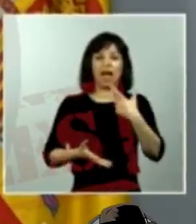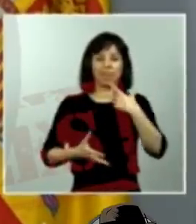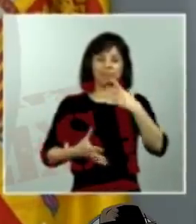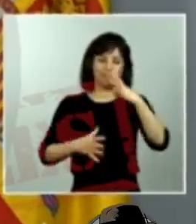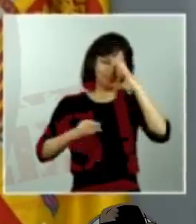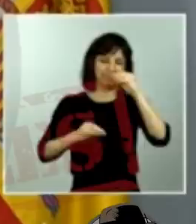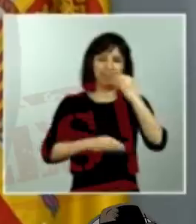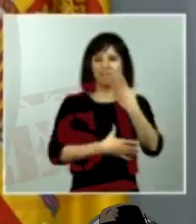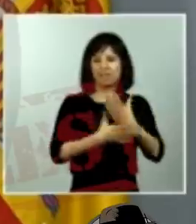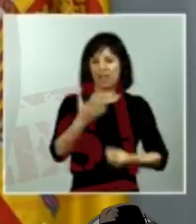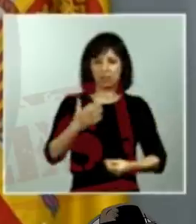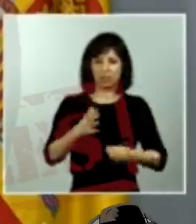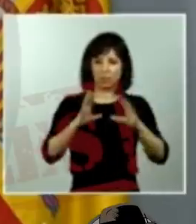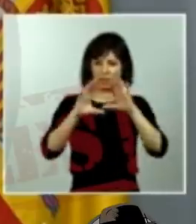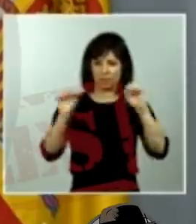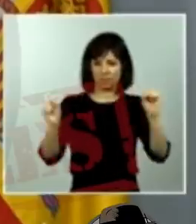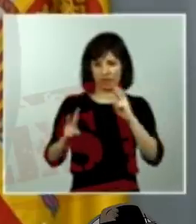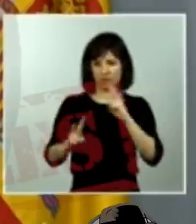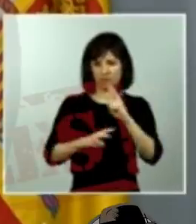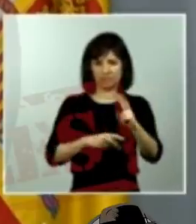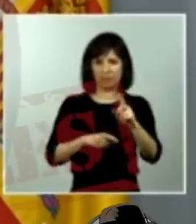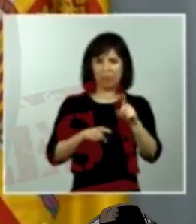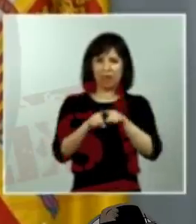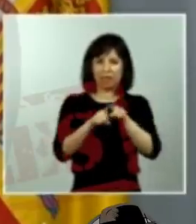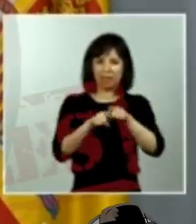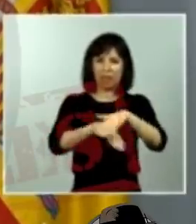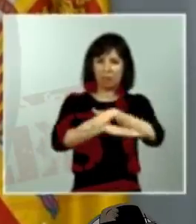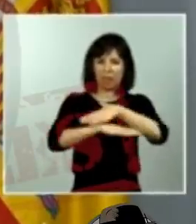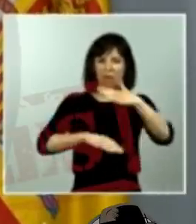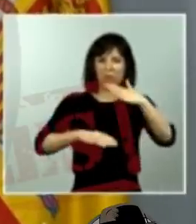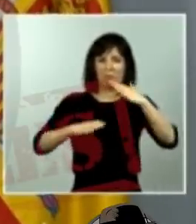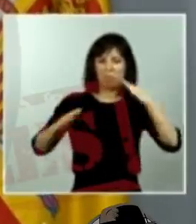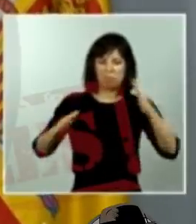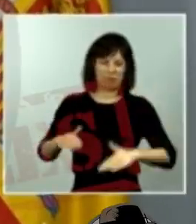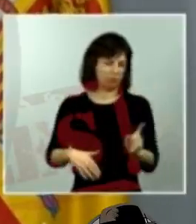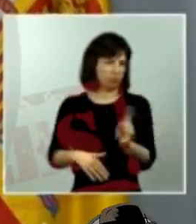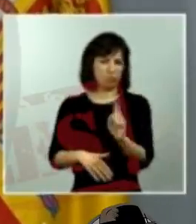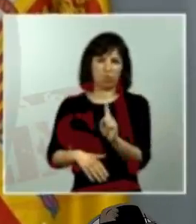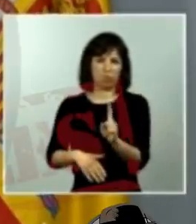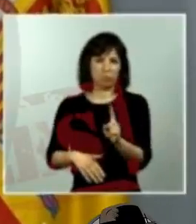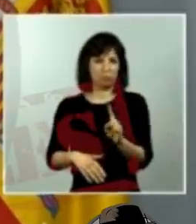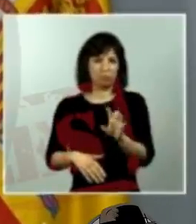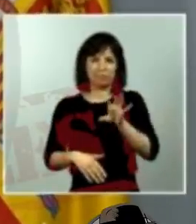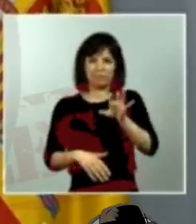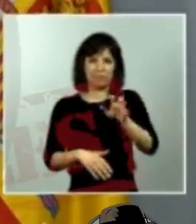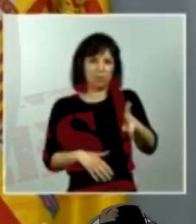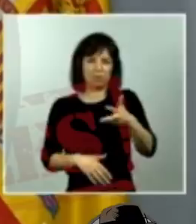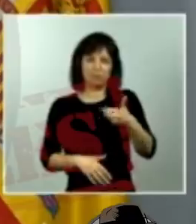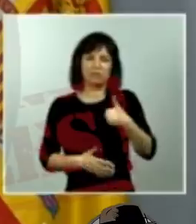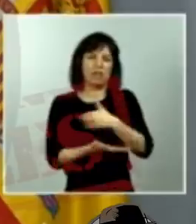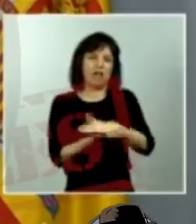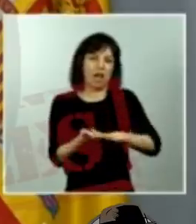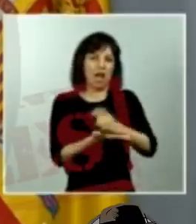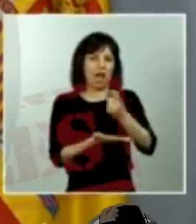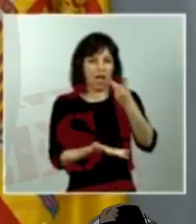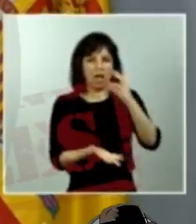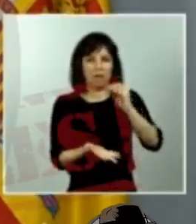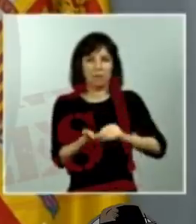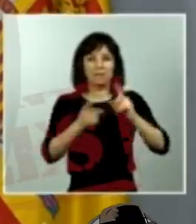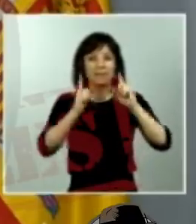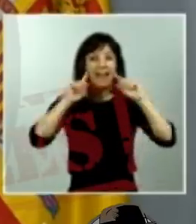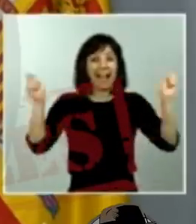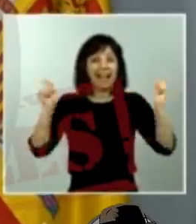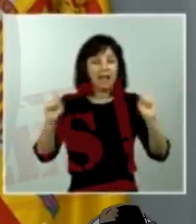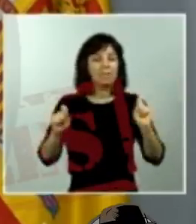pilar fundamental, programas como el tuyo o las personas que estáis sentadas en esta mesa. Y desde luego yo ya